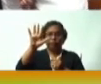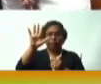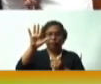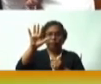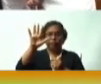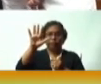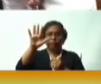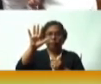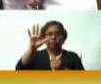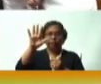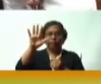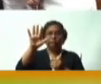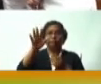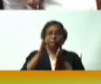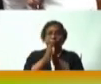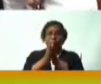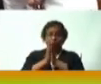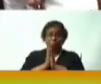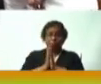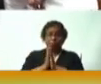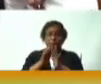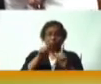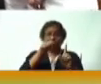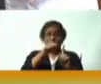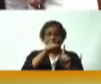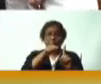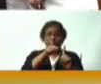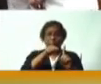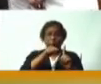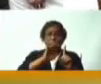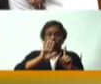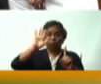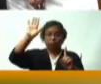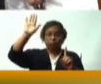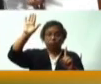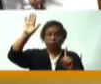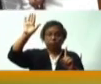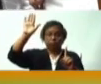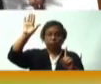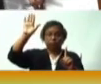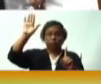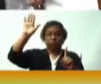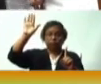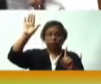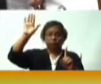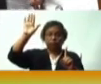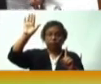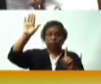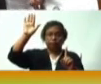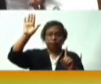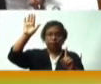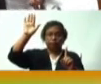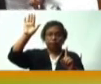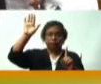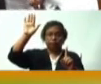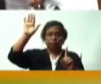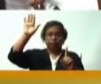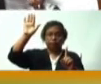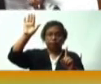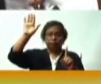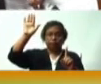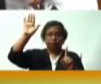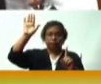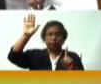provincia es una exageración hablar de una provincia como la provincia Duarte Que tenga